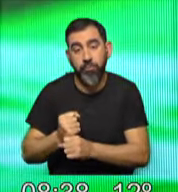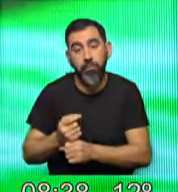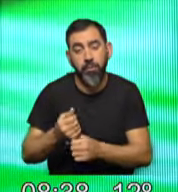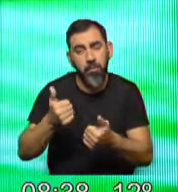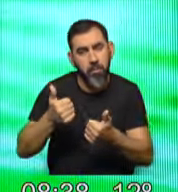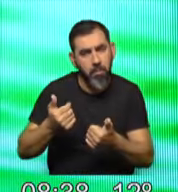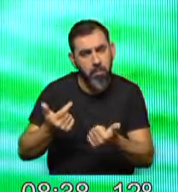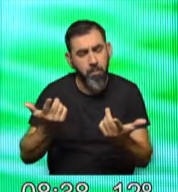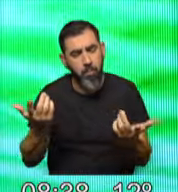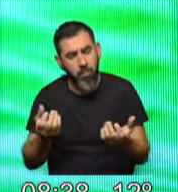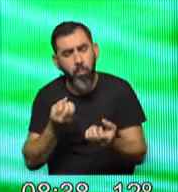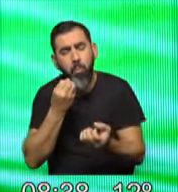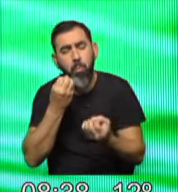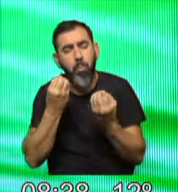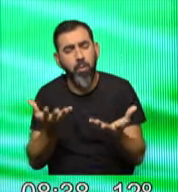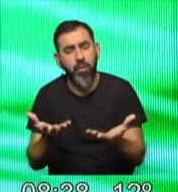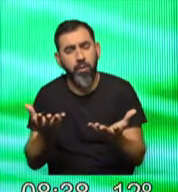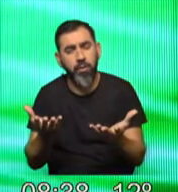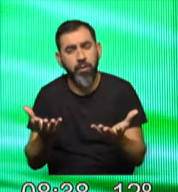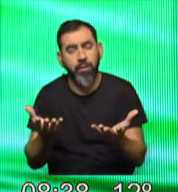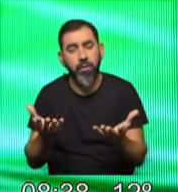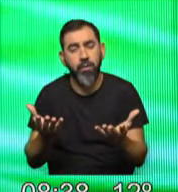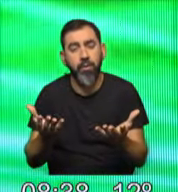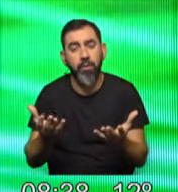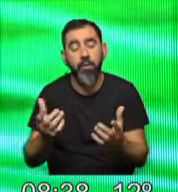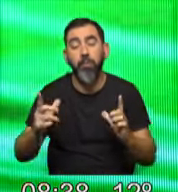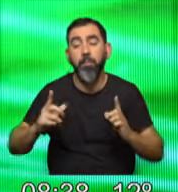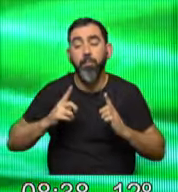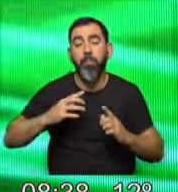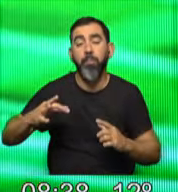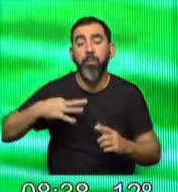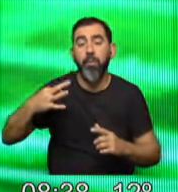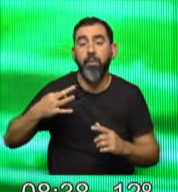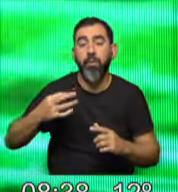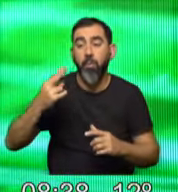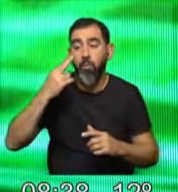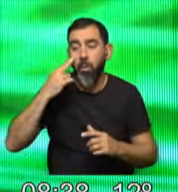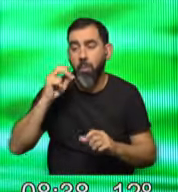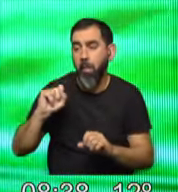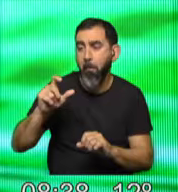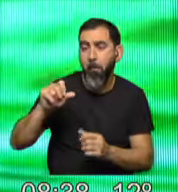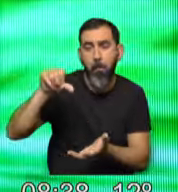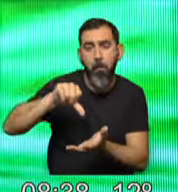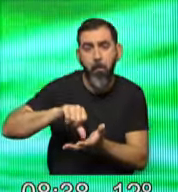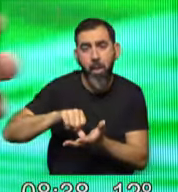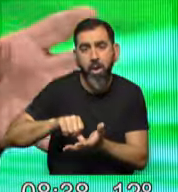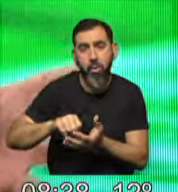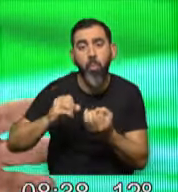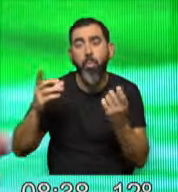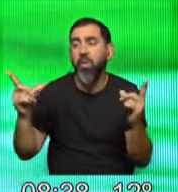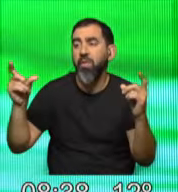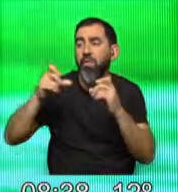está bien pensar que al final el crecimiento de la expectativa de vida es un problema malo para el país porque trae